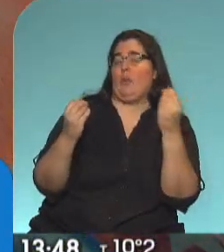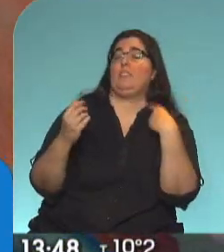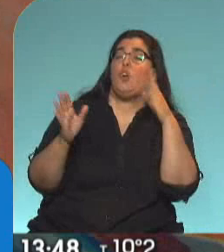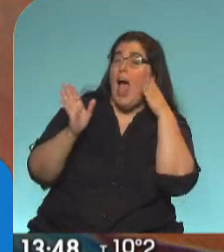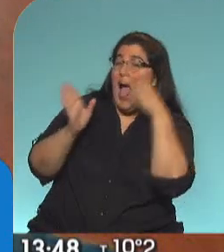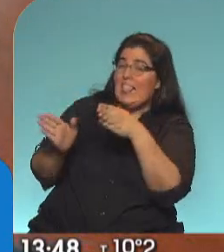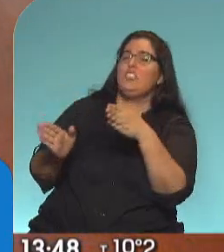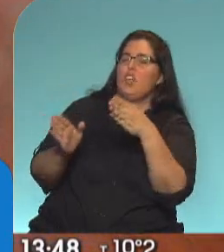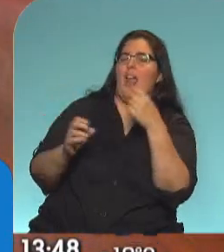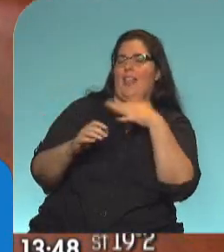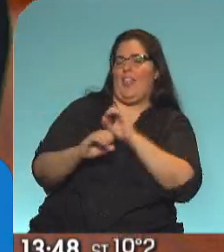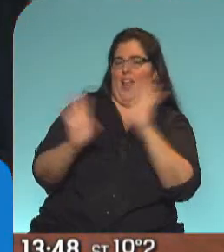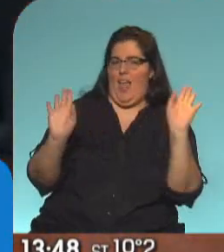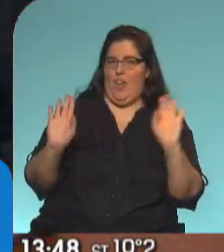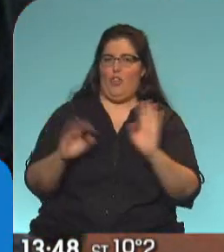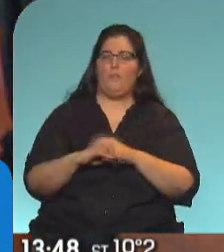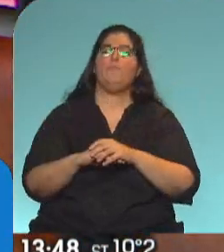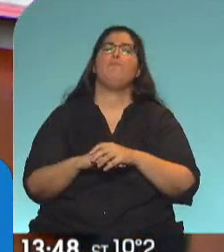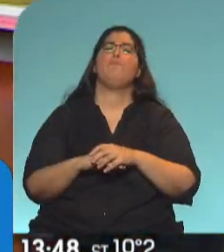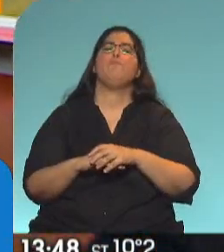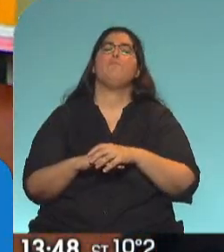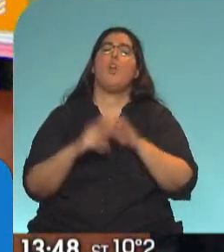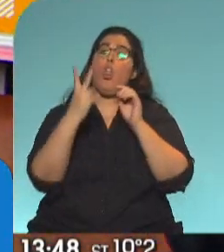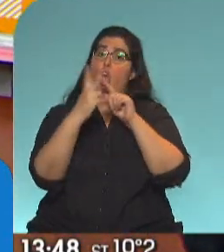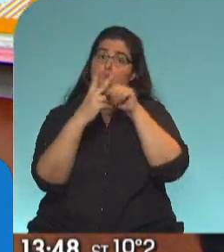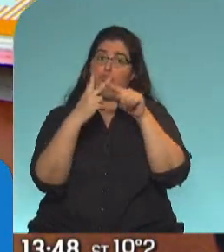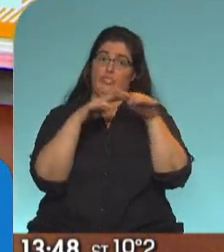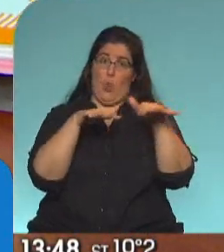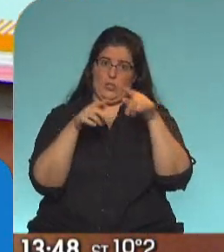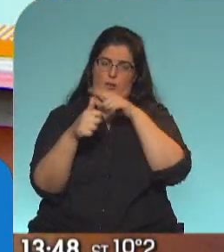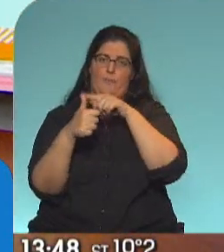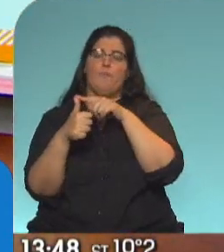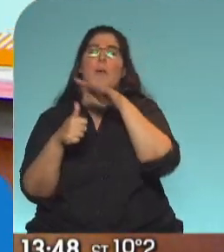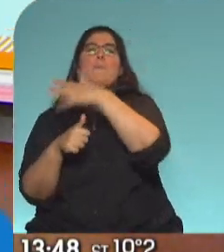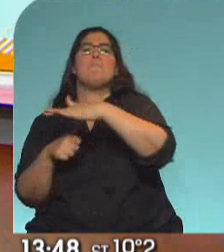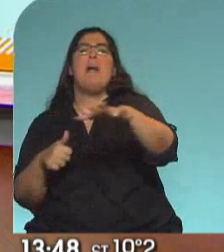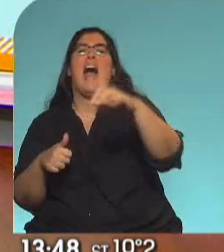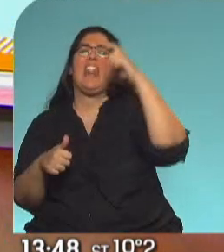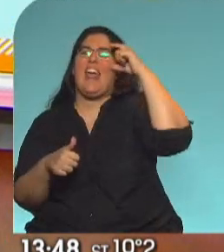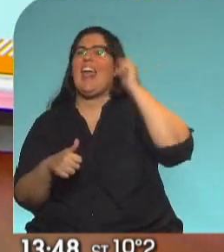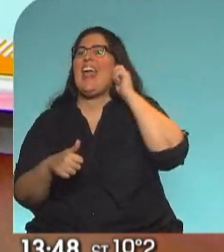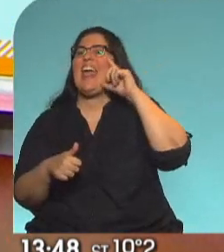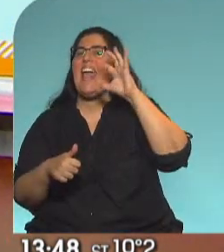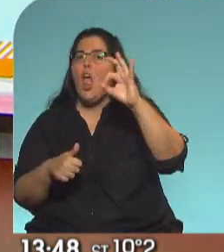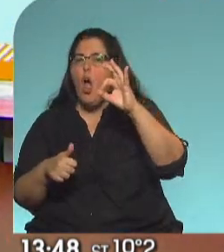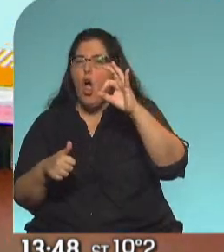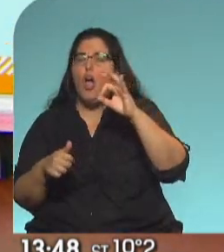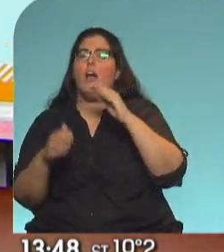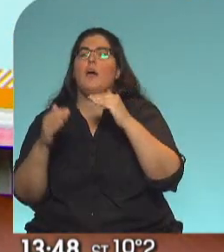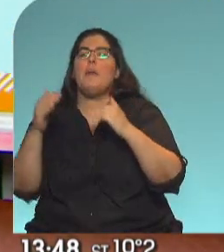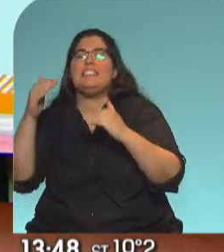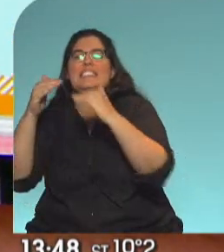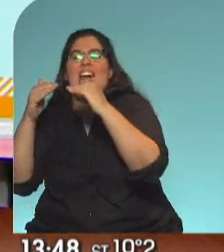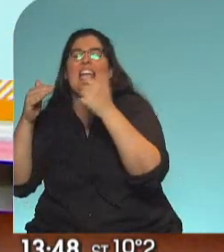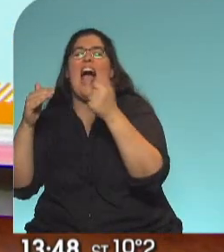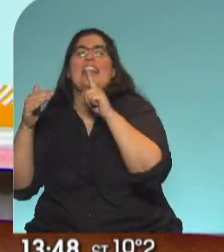presta atención, se entiende bien. A ver, hay dos situaciones, ¿no? Tenemos por un lado el mar Egeo, que está encima, más cerca, pegado a Atenas,